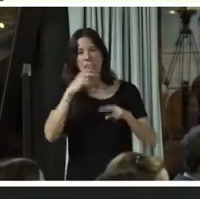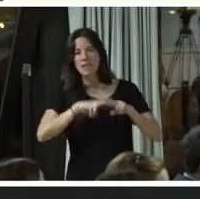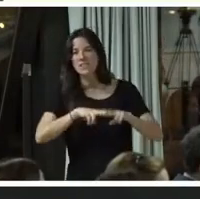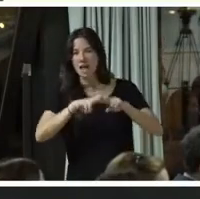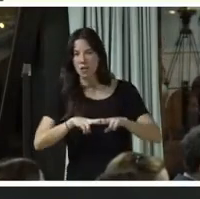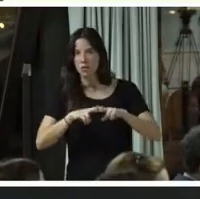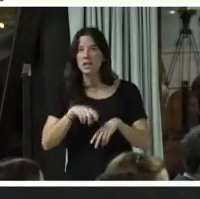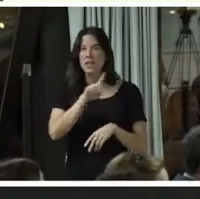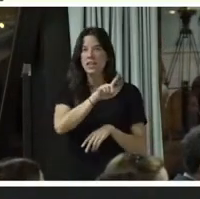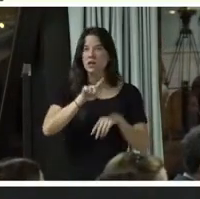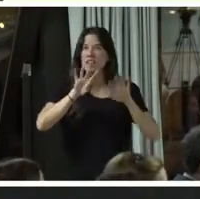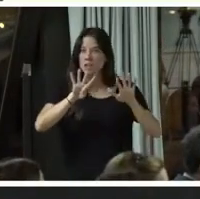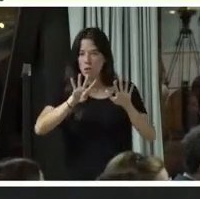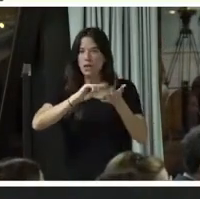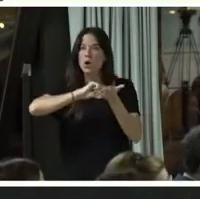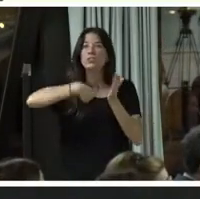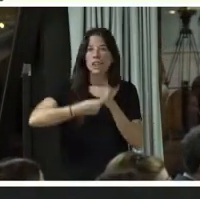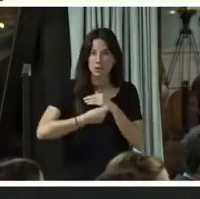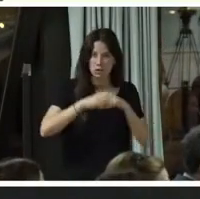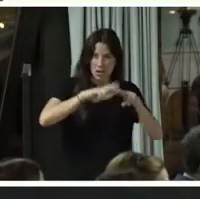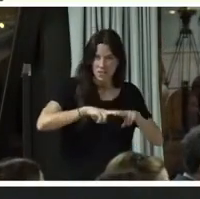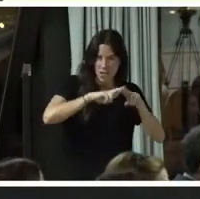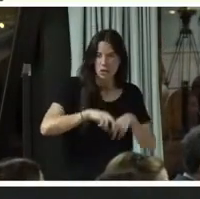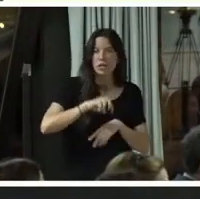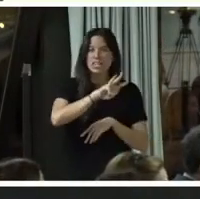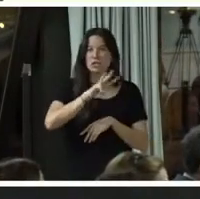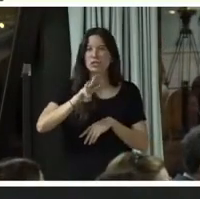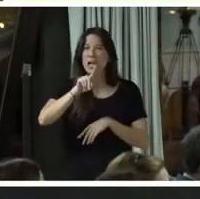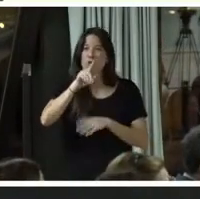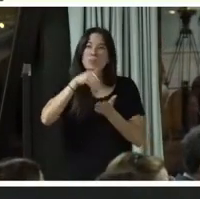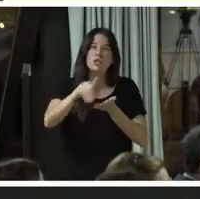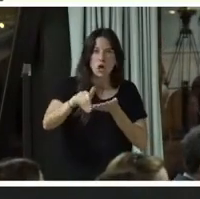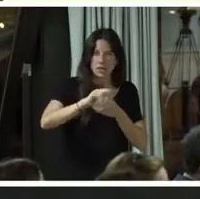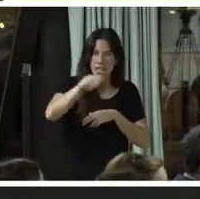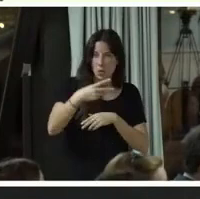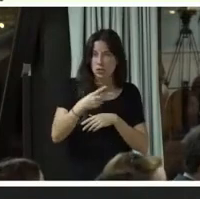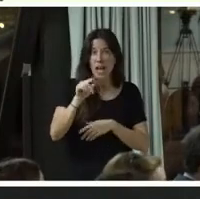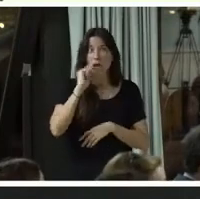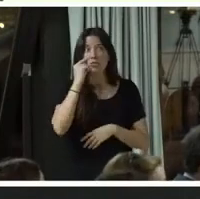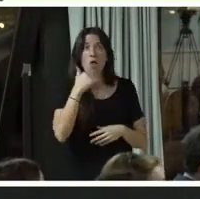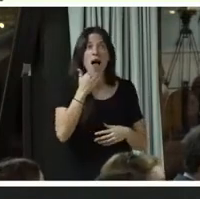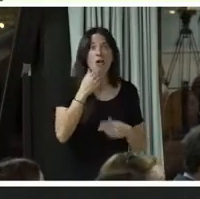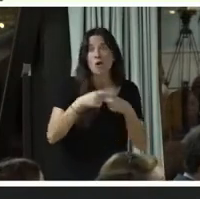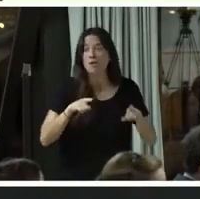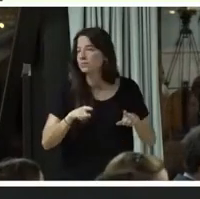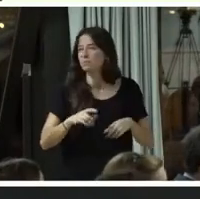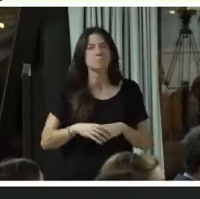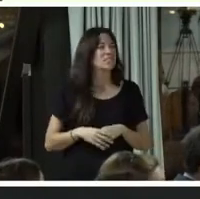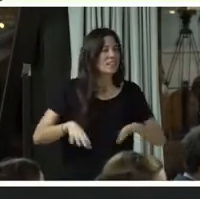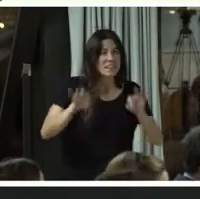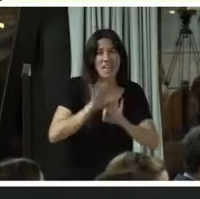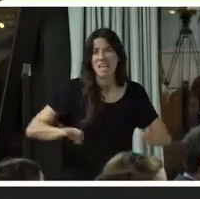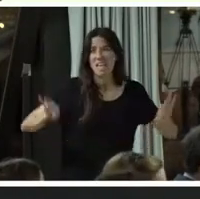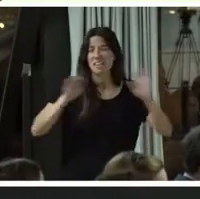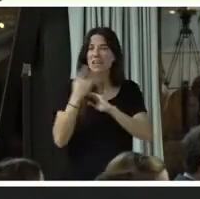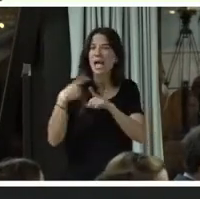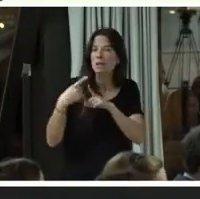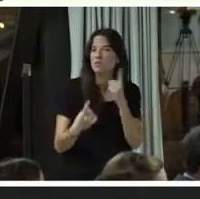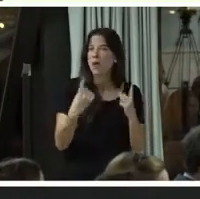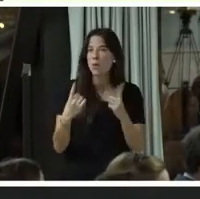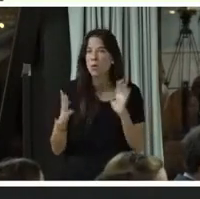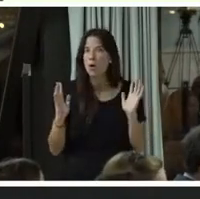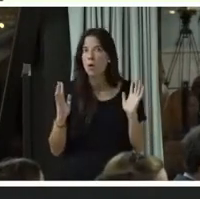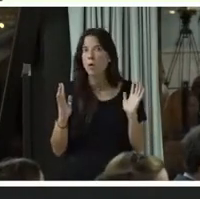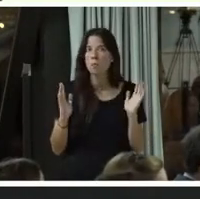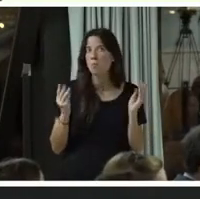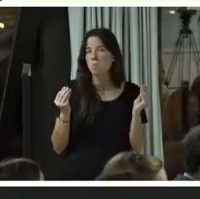119 contratos han revisado 331 millón de euros no han encontrado absolutamente nada Es decir no hay ningún elemento